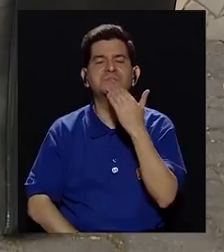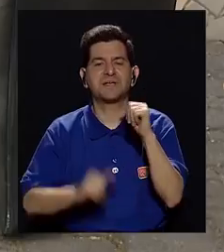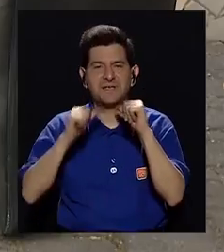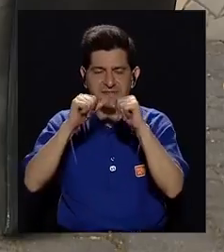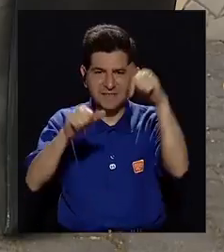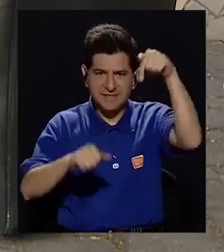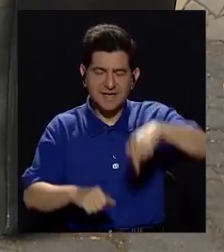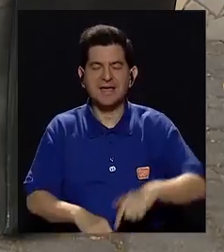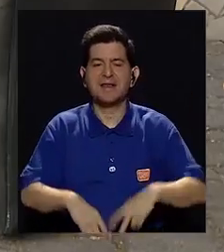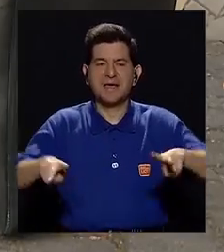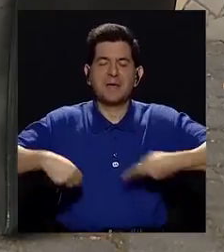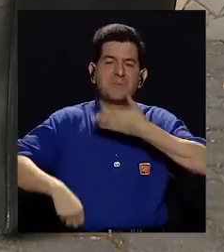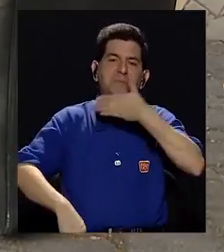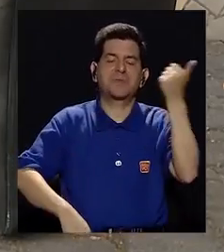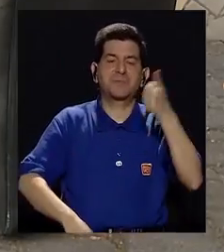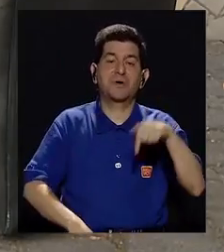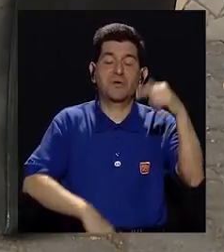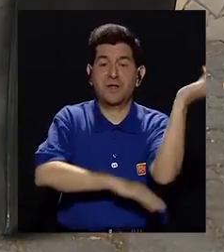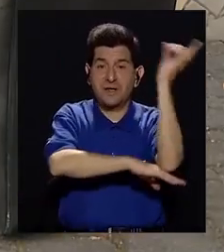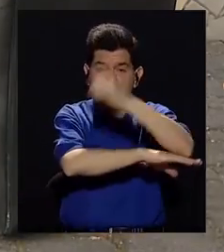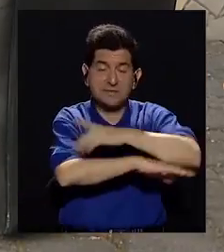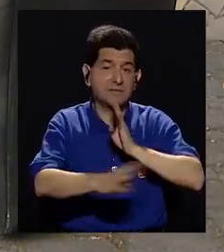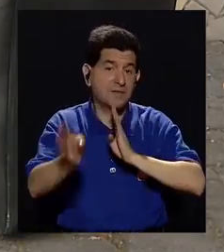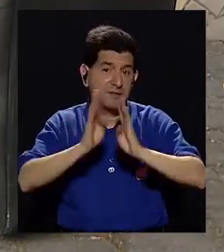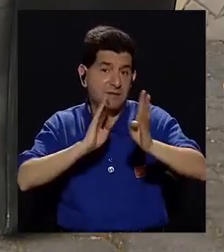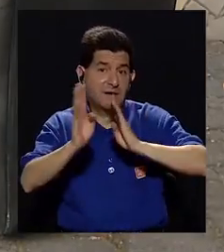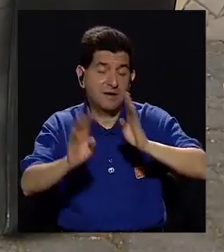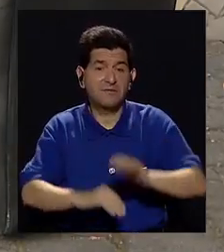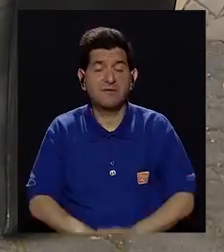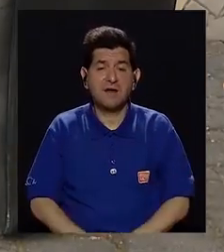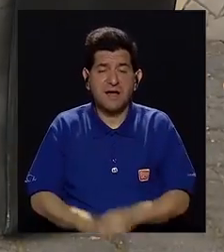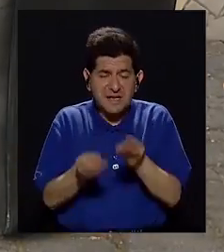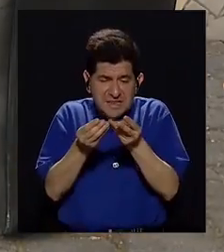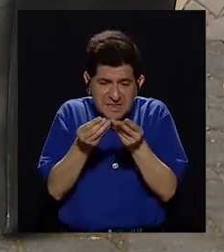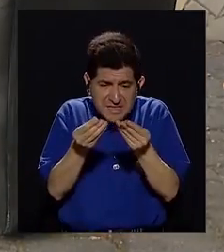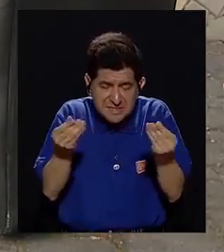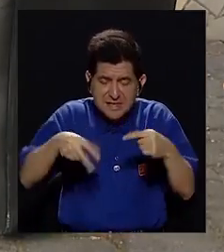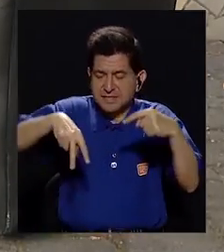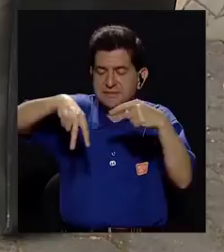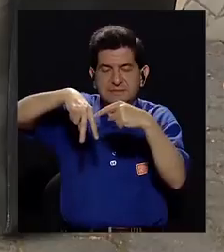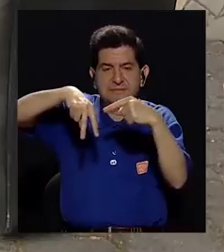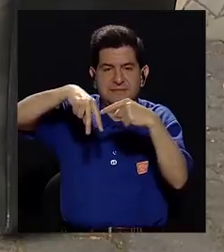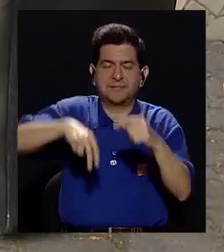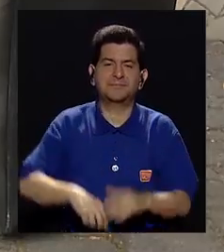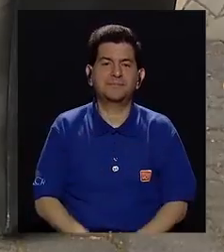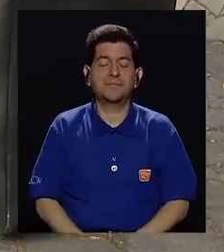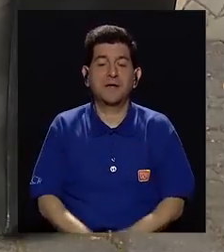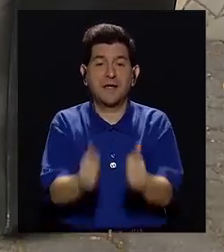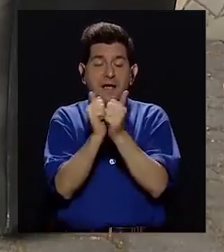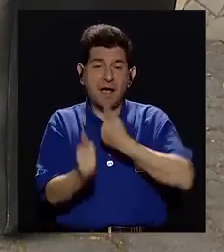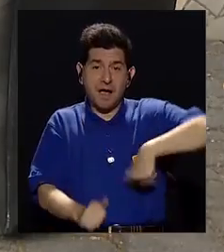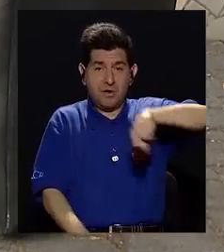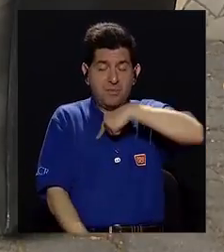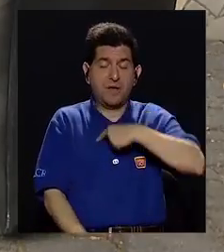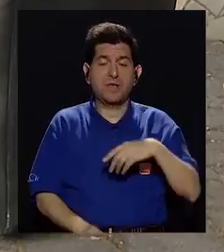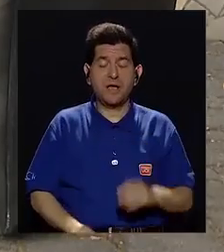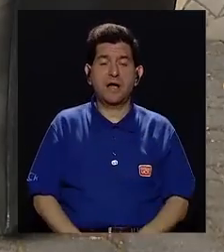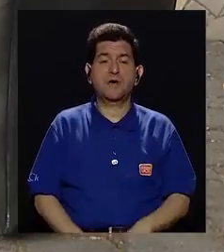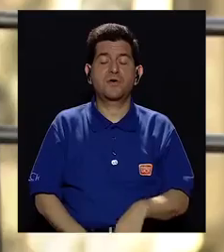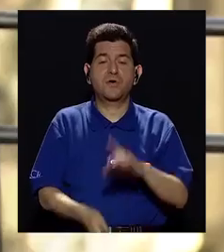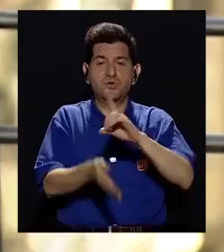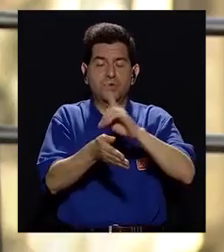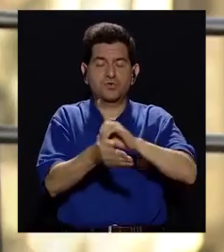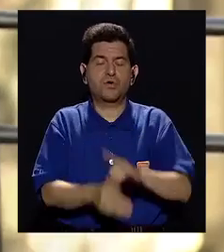Gracias por continuar con nosotros en Vivir Mejor. El día de hoy conversando acerca del desgaste en rodillas y para ello nos acompaña el